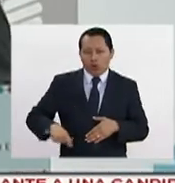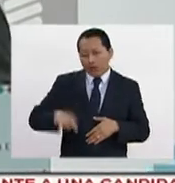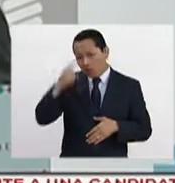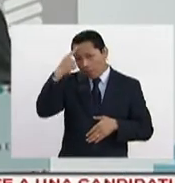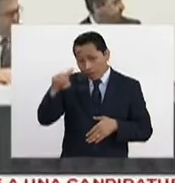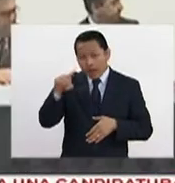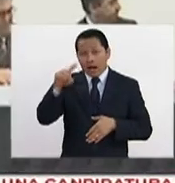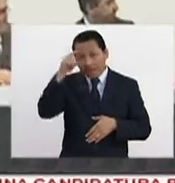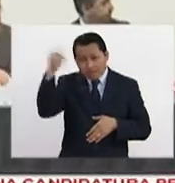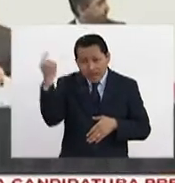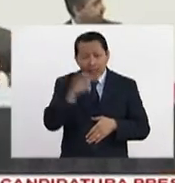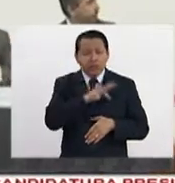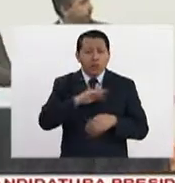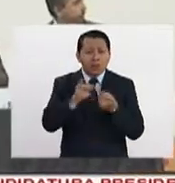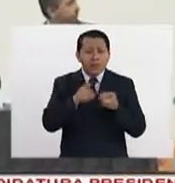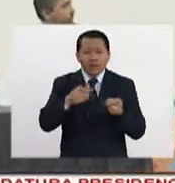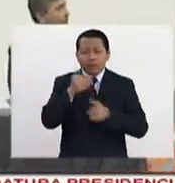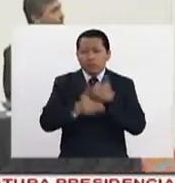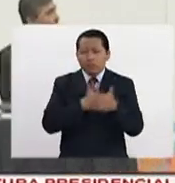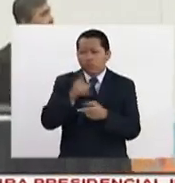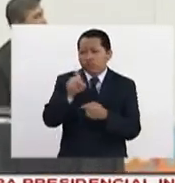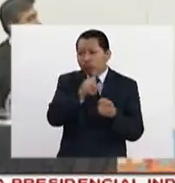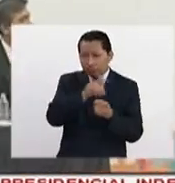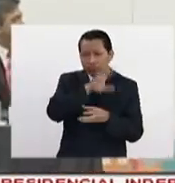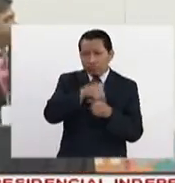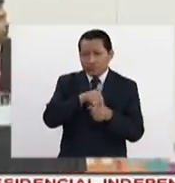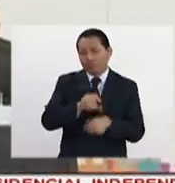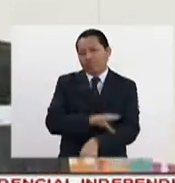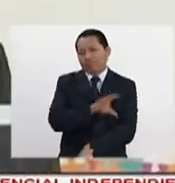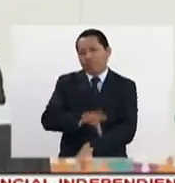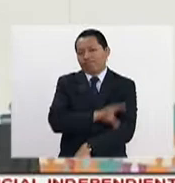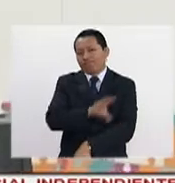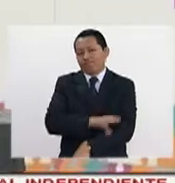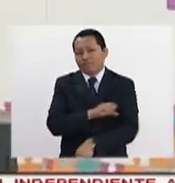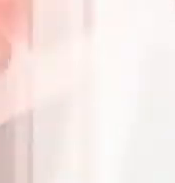para facilitar el desarrollo de la inversión en el sector energético.